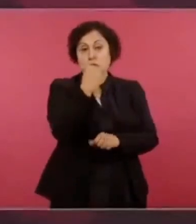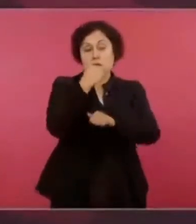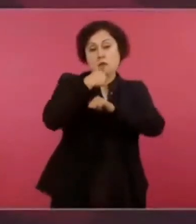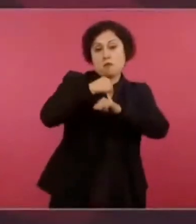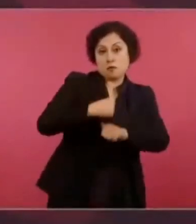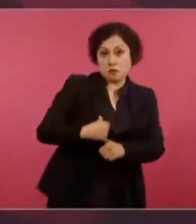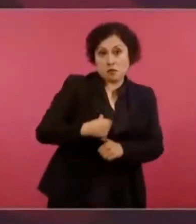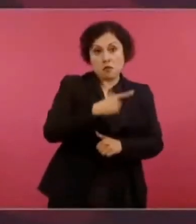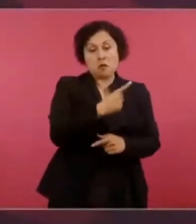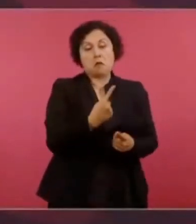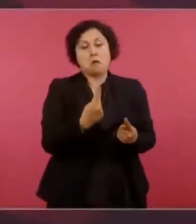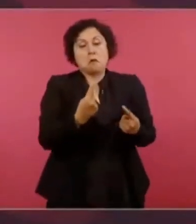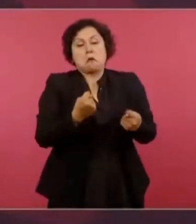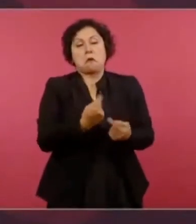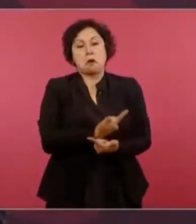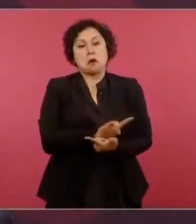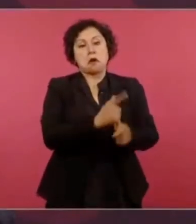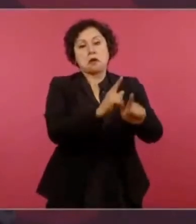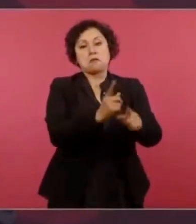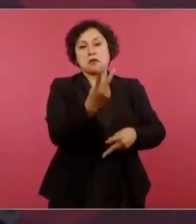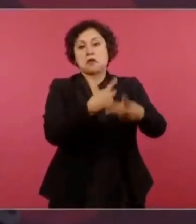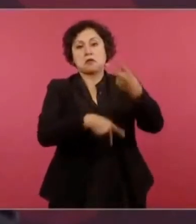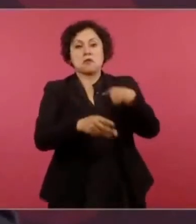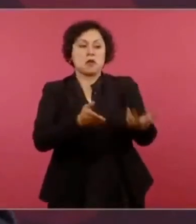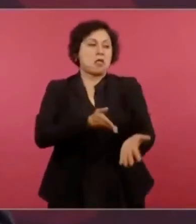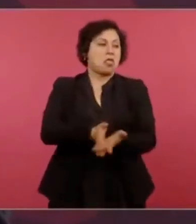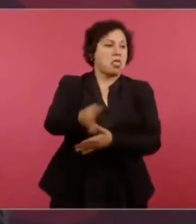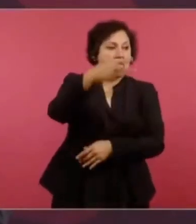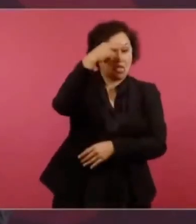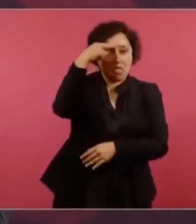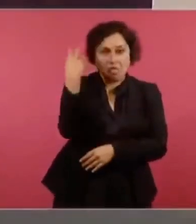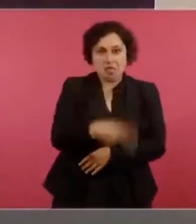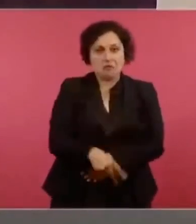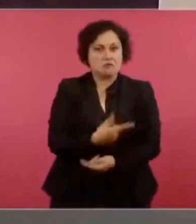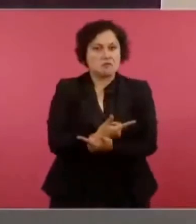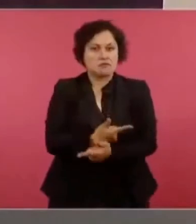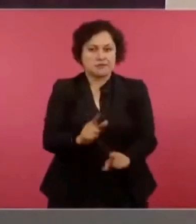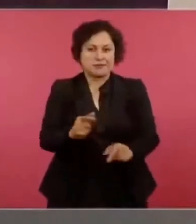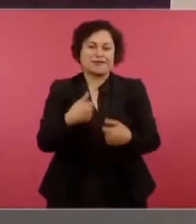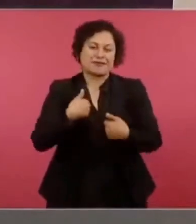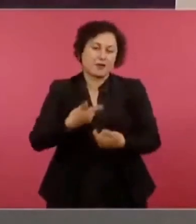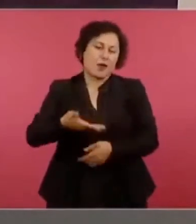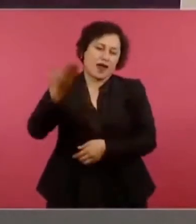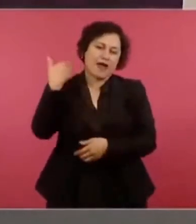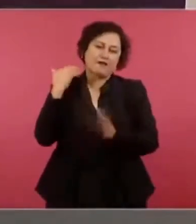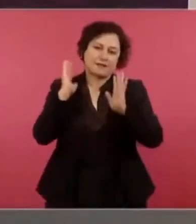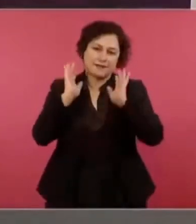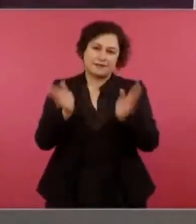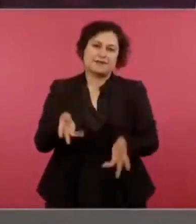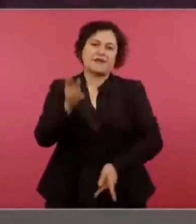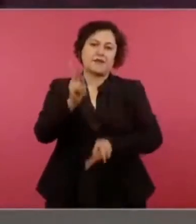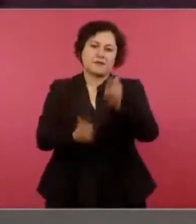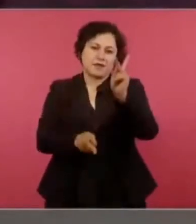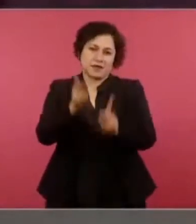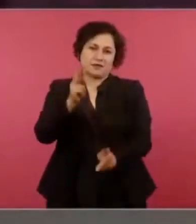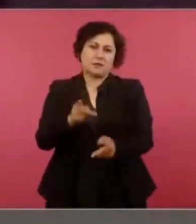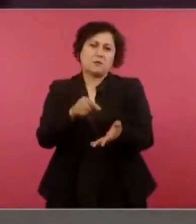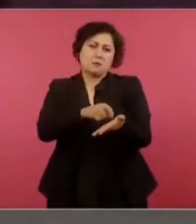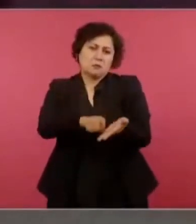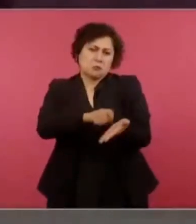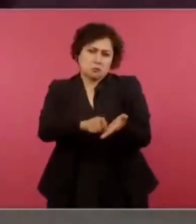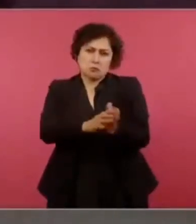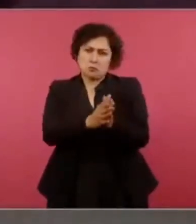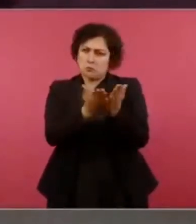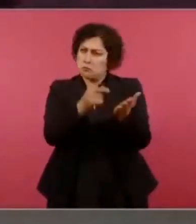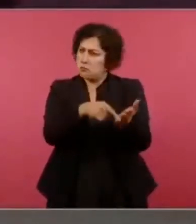querían. Ya les he platicado. Está también en el libro, de cómo desde la Embajada de Estados Unidos